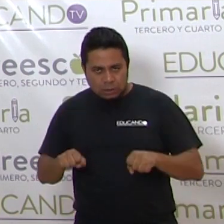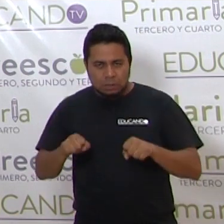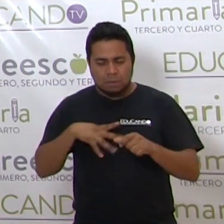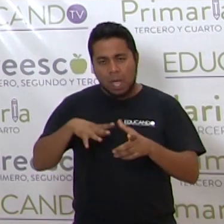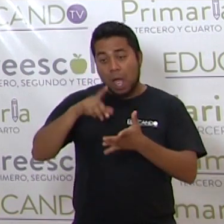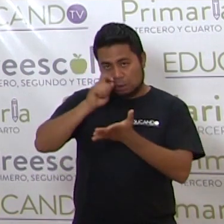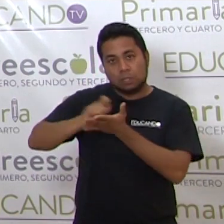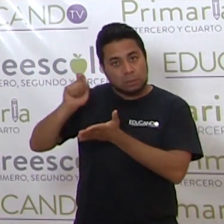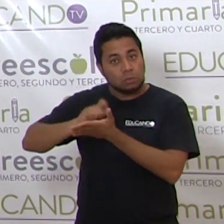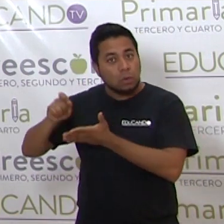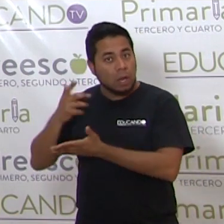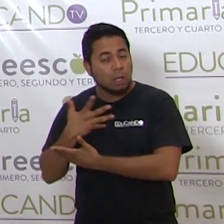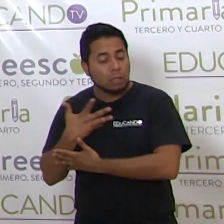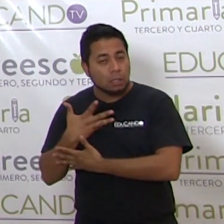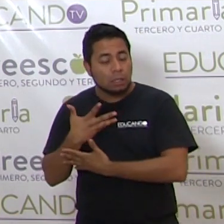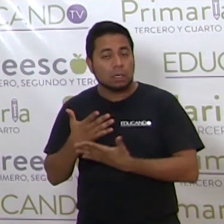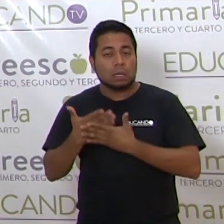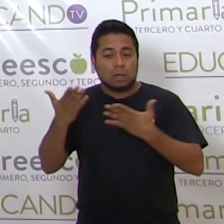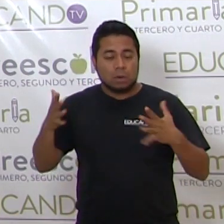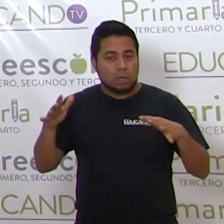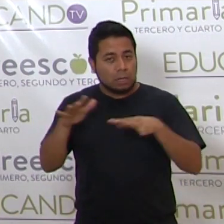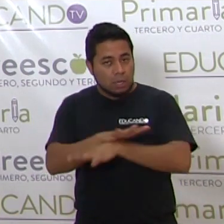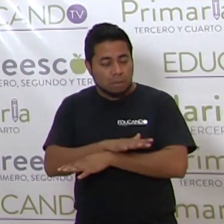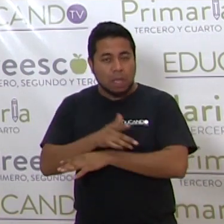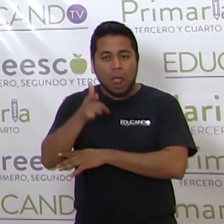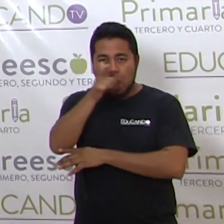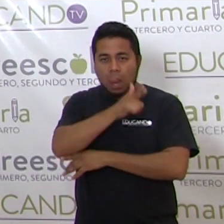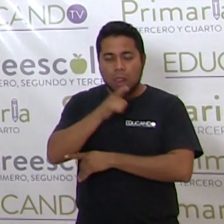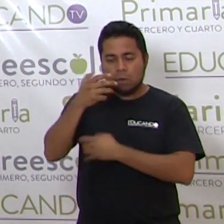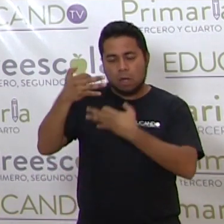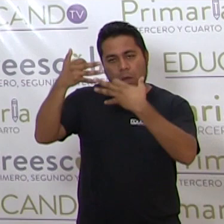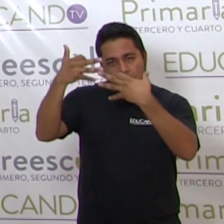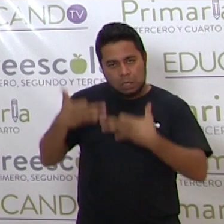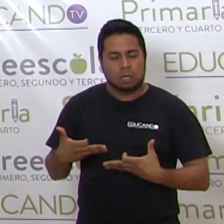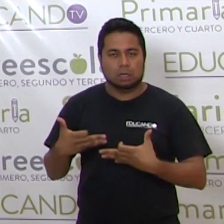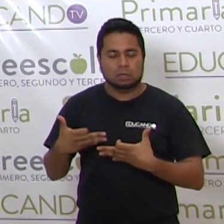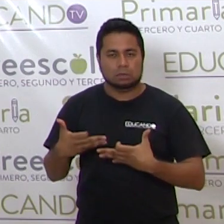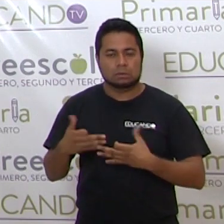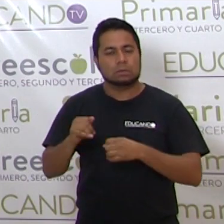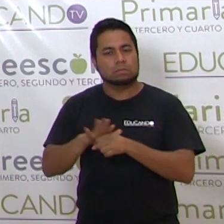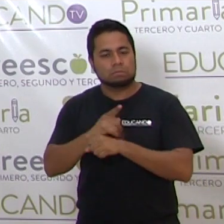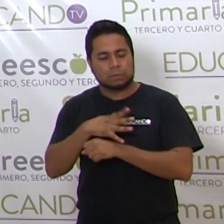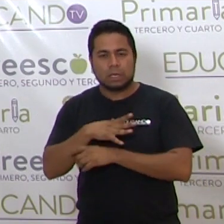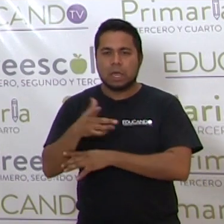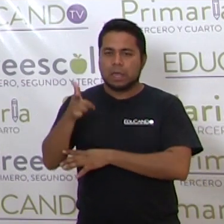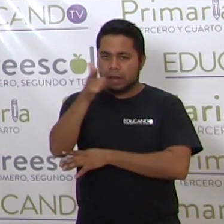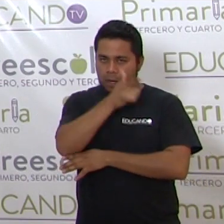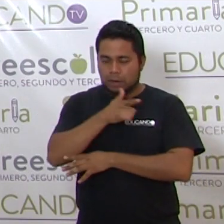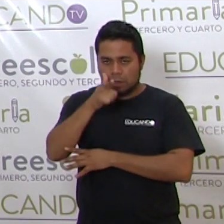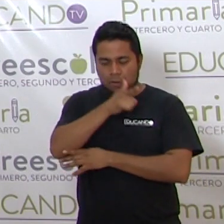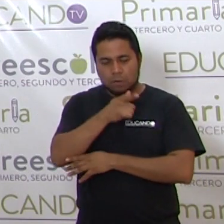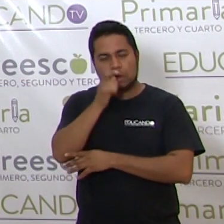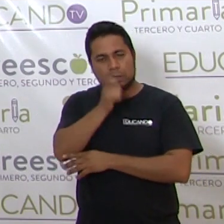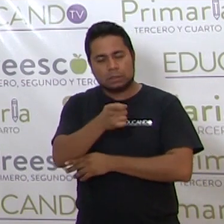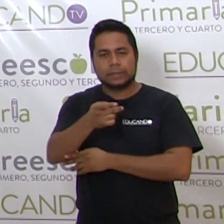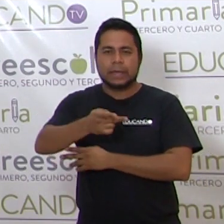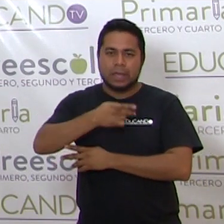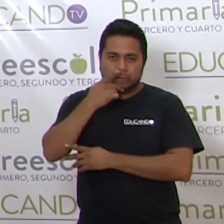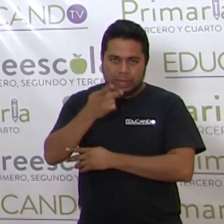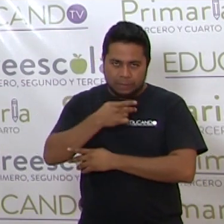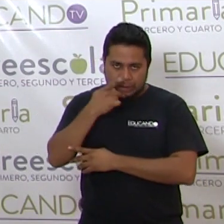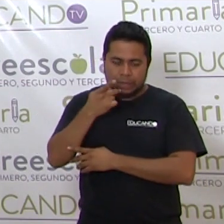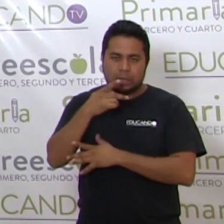y entonces ahora se llaman lenguas originarias porque son las lenguas que hablaban